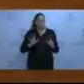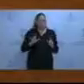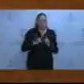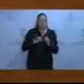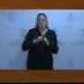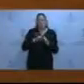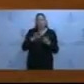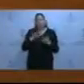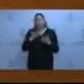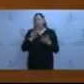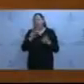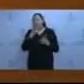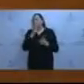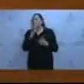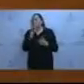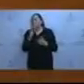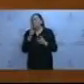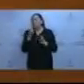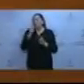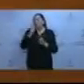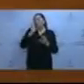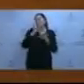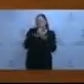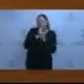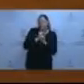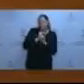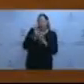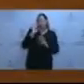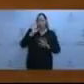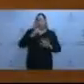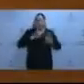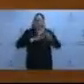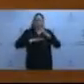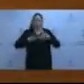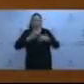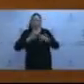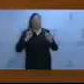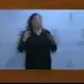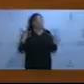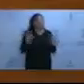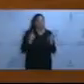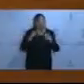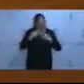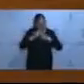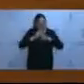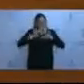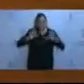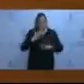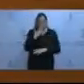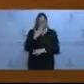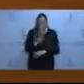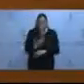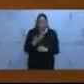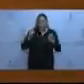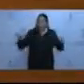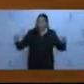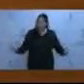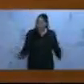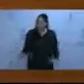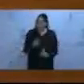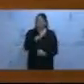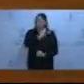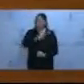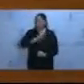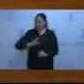vaguedades o con, bueno, sí, vamos a seguir trabajando, no. Yo querría saber, con las actuaciones que hay pendientes, que están en estos momentos